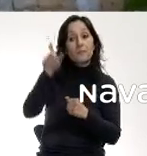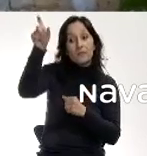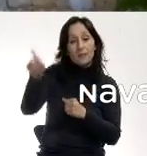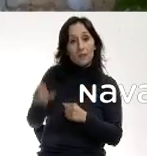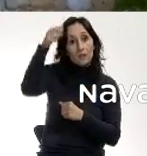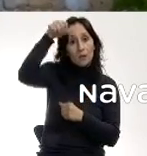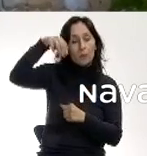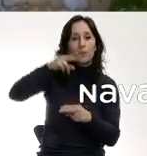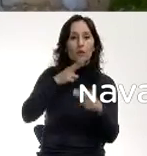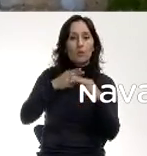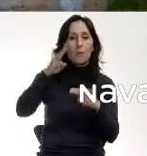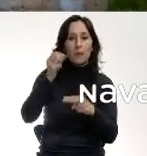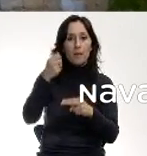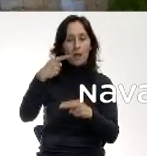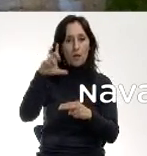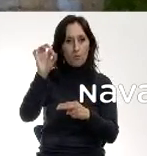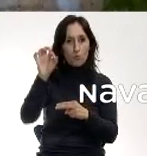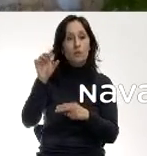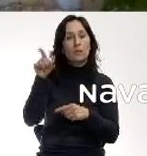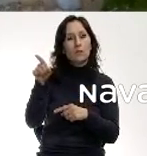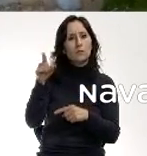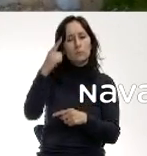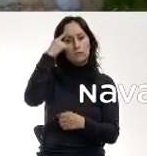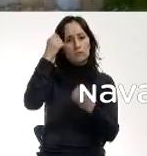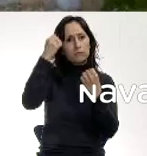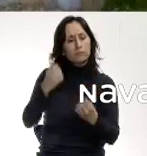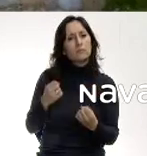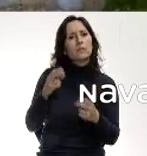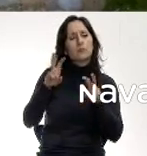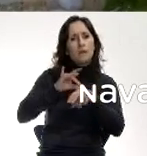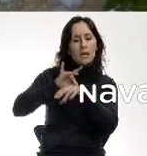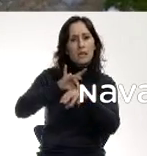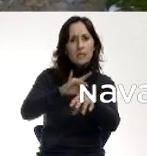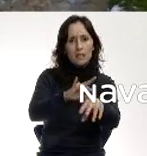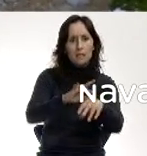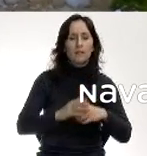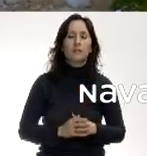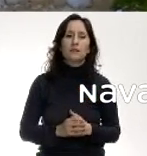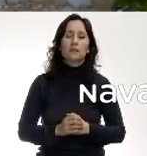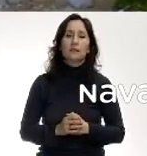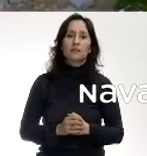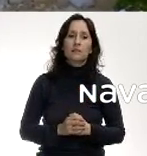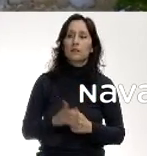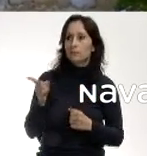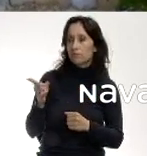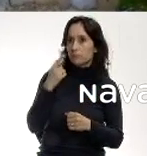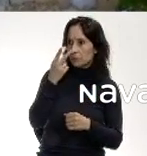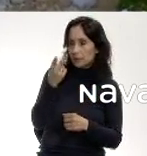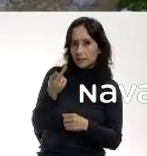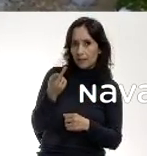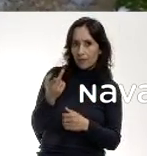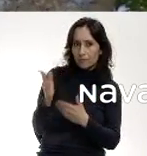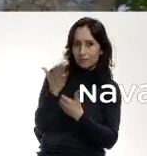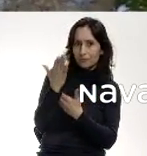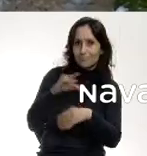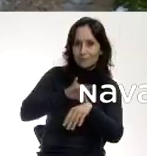en el cerco de Artajona porque se ha dedicado durante mucho tiempo a las visitas guiadas. Pablo, hola Sara, buenas tardes. Nos propones, ¿no?, hacer una visita. Sí, propongo una visita. Venga,